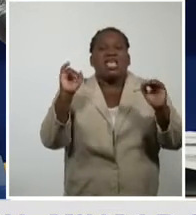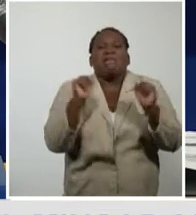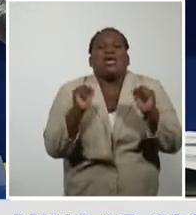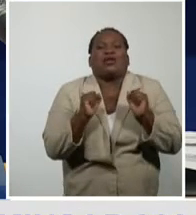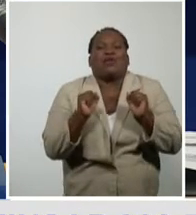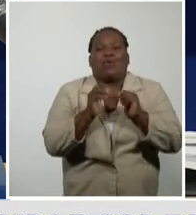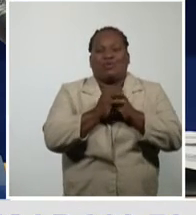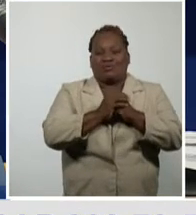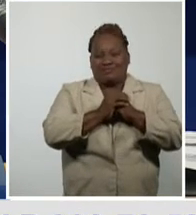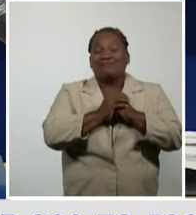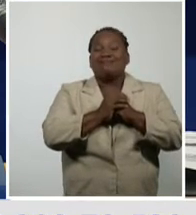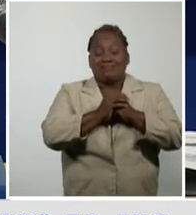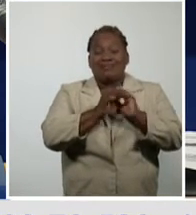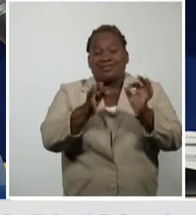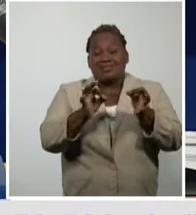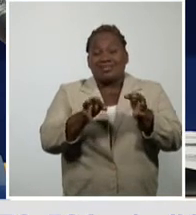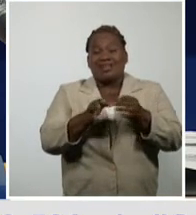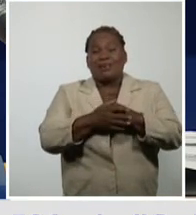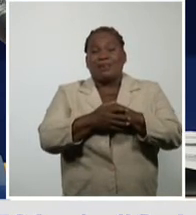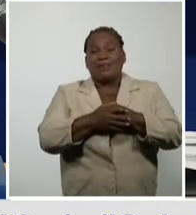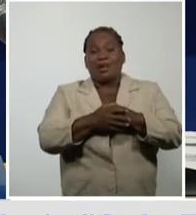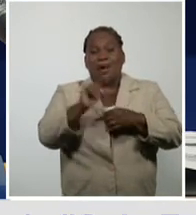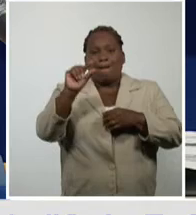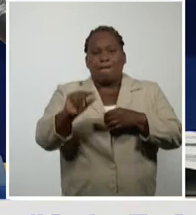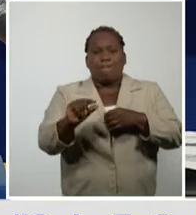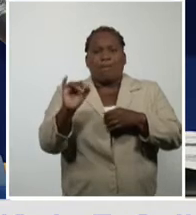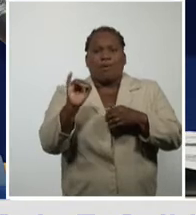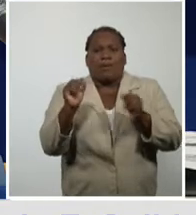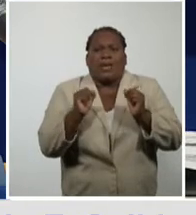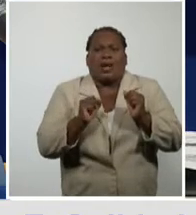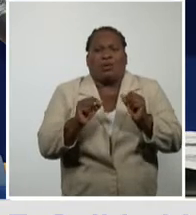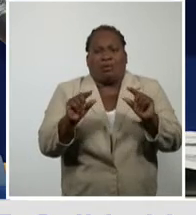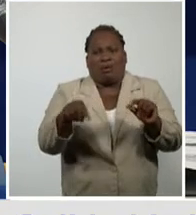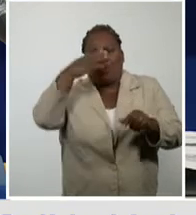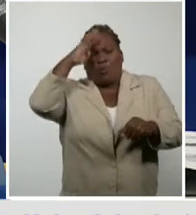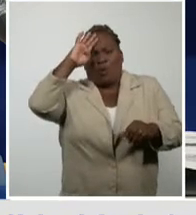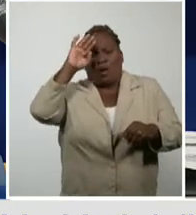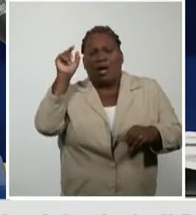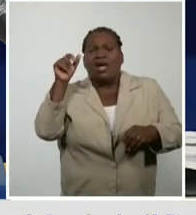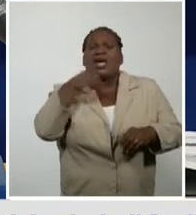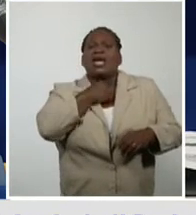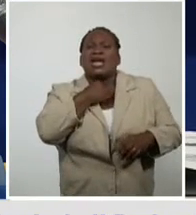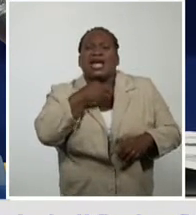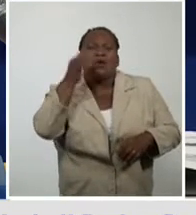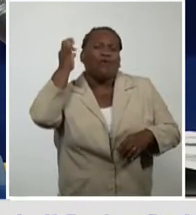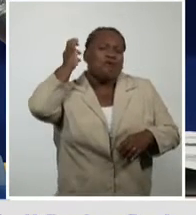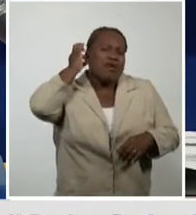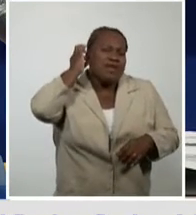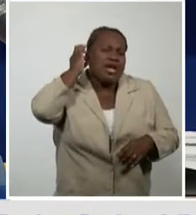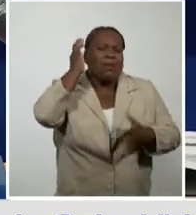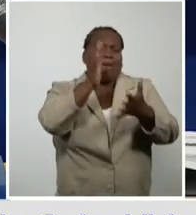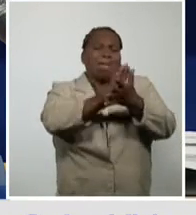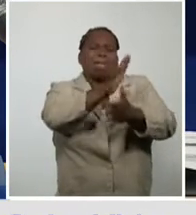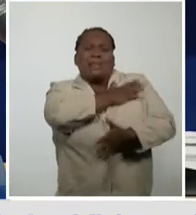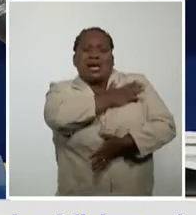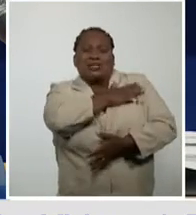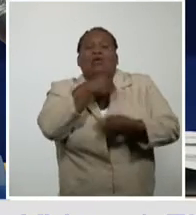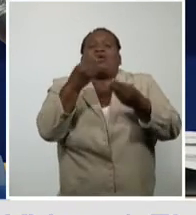Y siempre, el poco invierno que tenemos, ¿no?, finales de año, enero, febrero, marzo, es que se